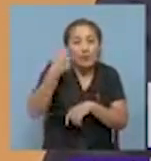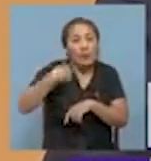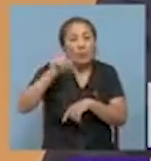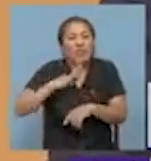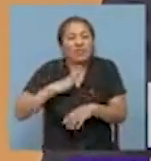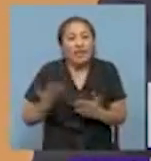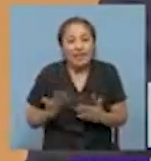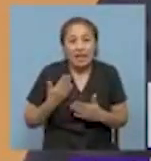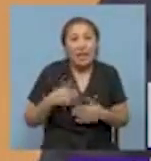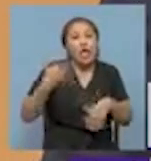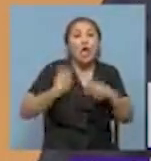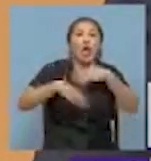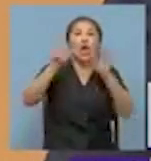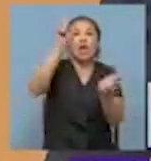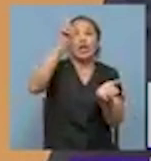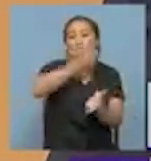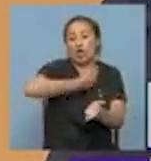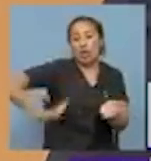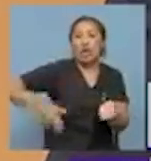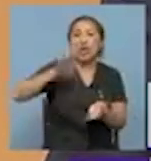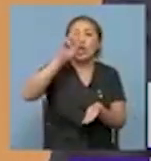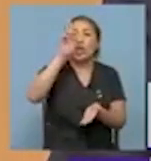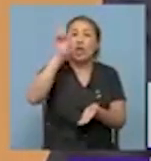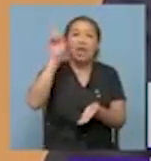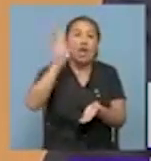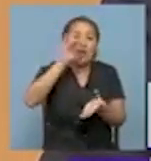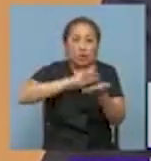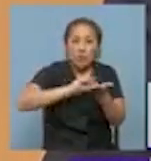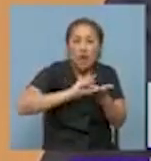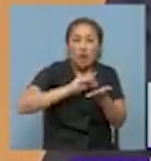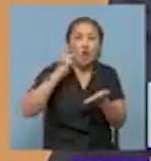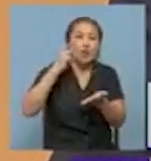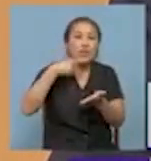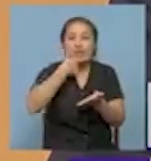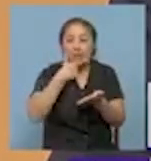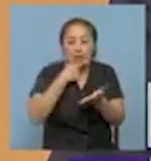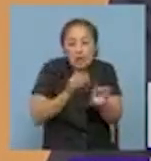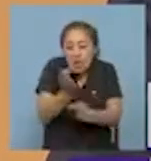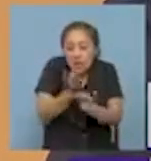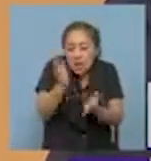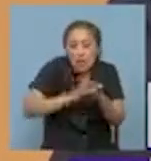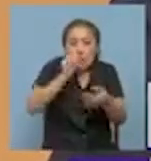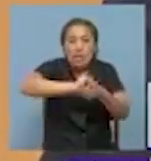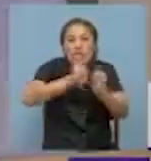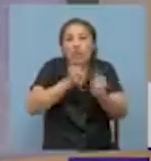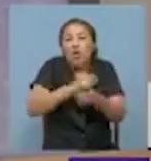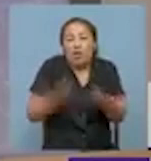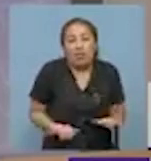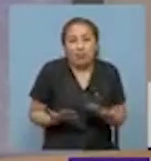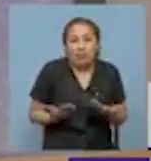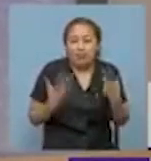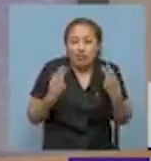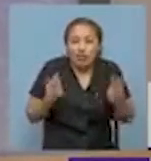pareciera que la prioridad de los legisladores y los políticos argelinas es la educación sexual con ideología de género para algún sector de